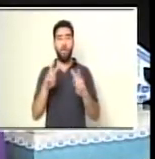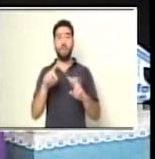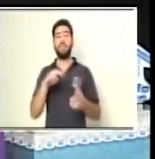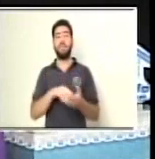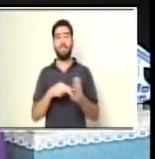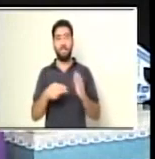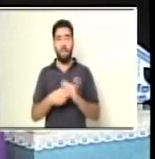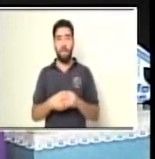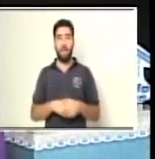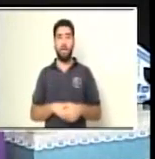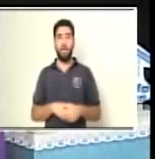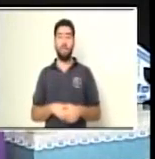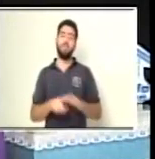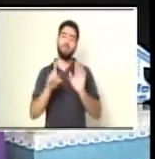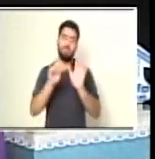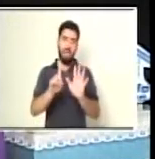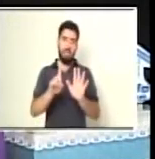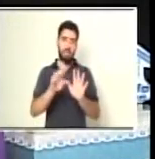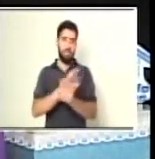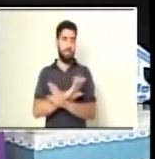sería 6.